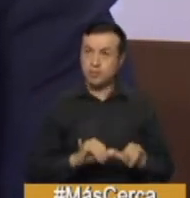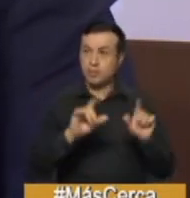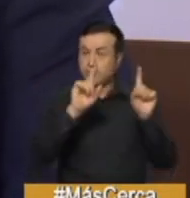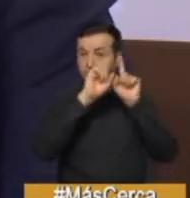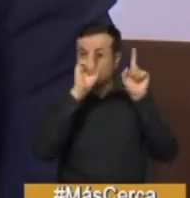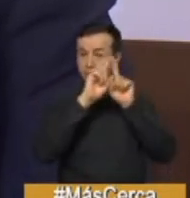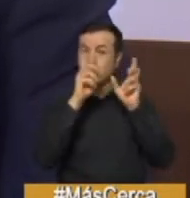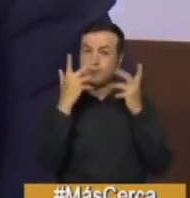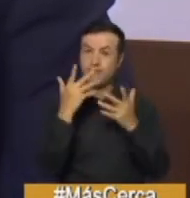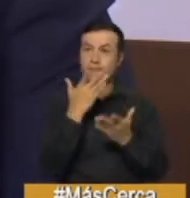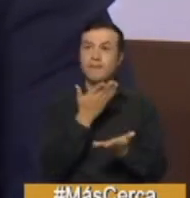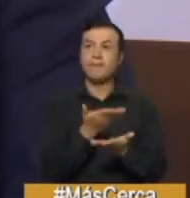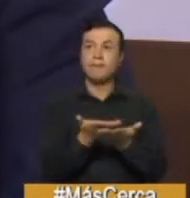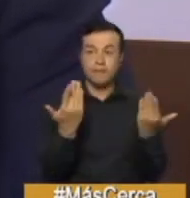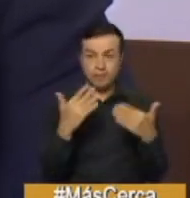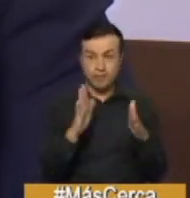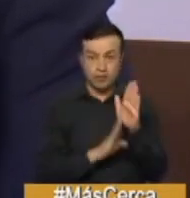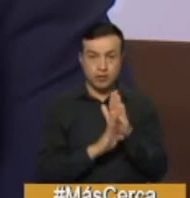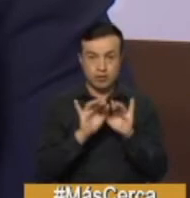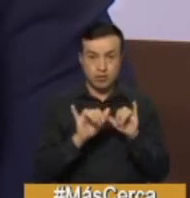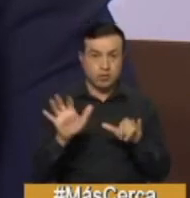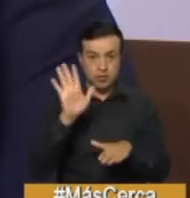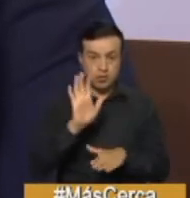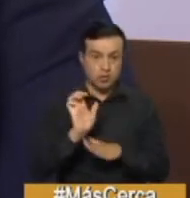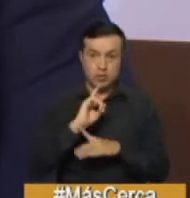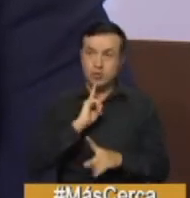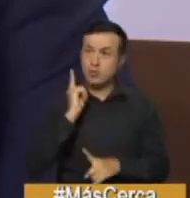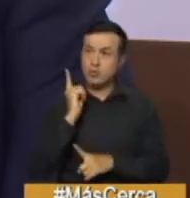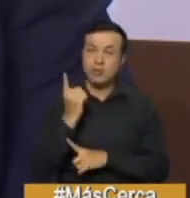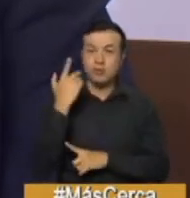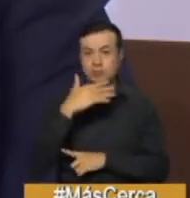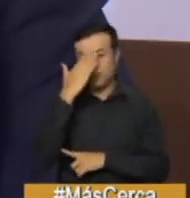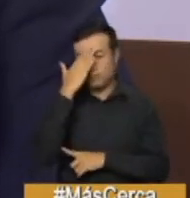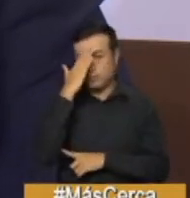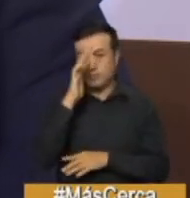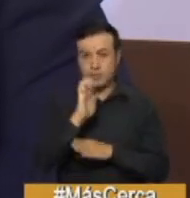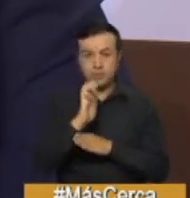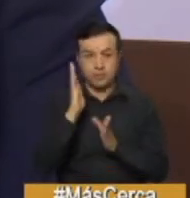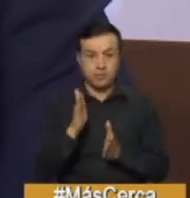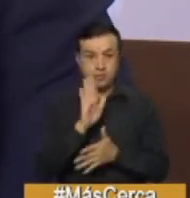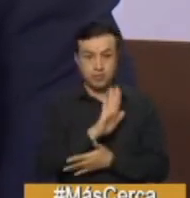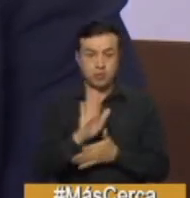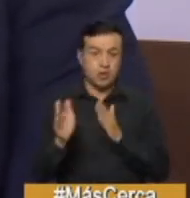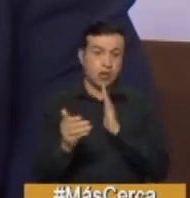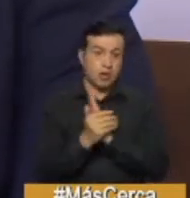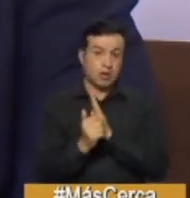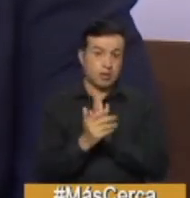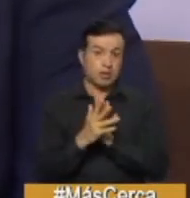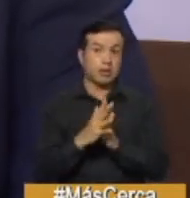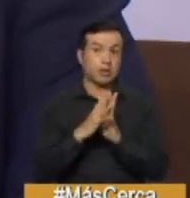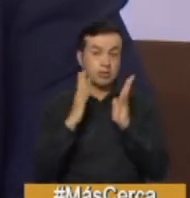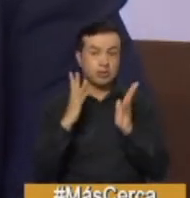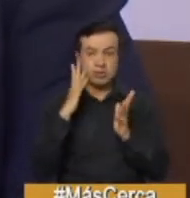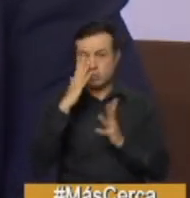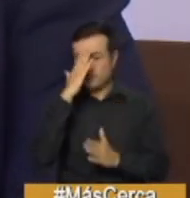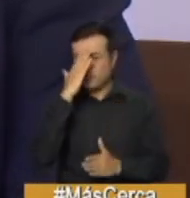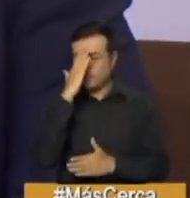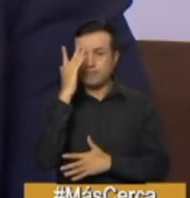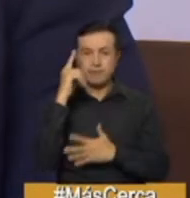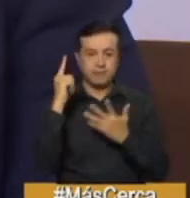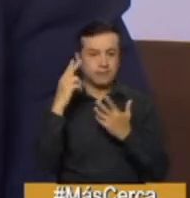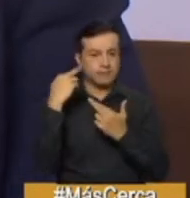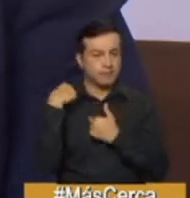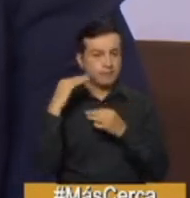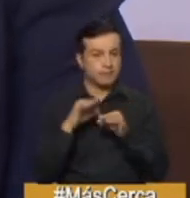estamos haciendo parte están sacando adelante el país y estoy seguro que los ecuatorianos con capacidad con conocimiento con